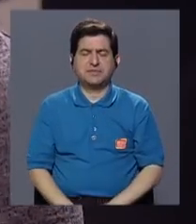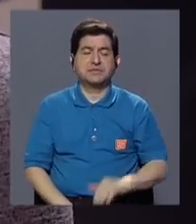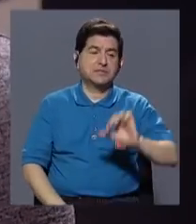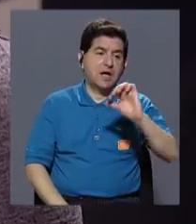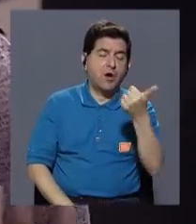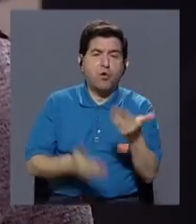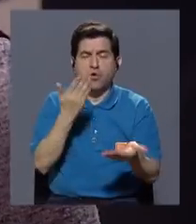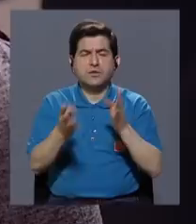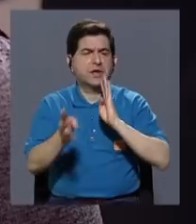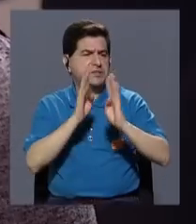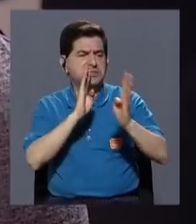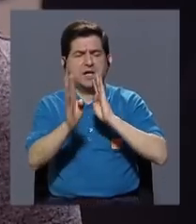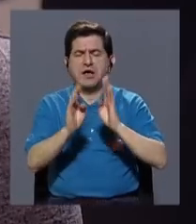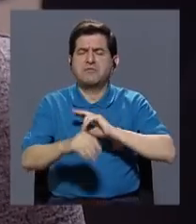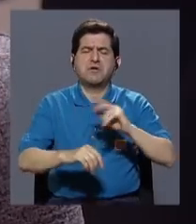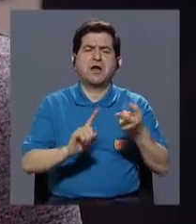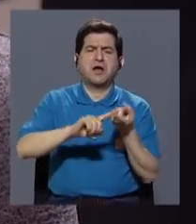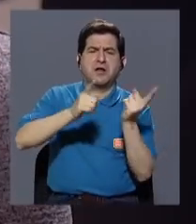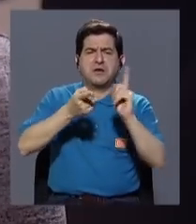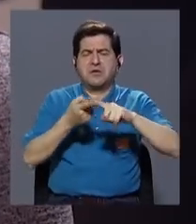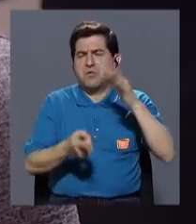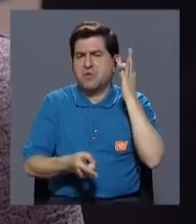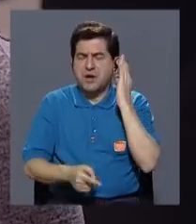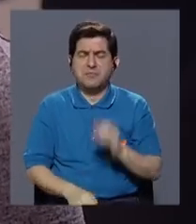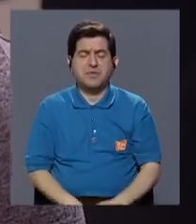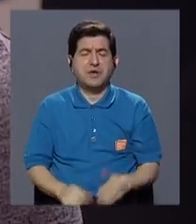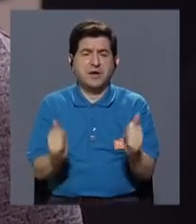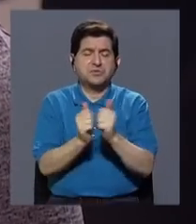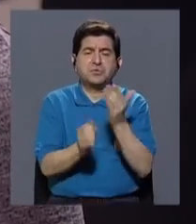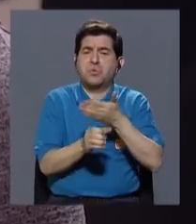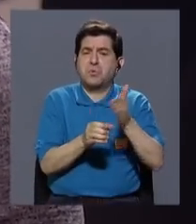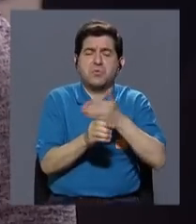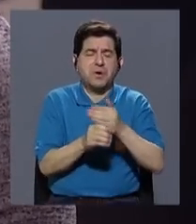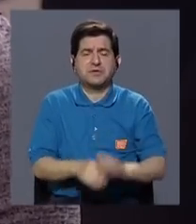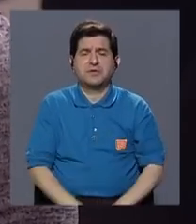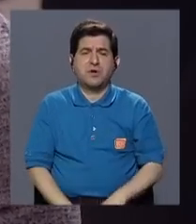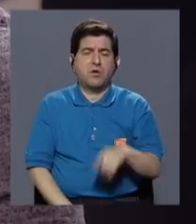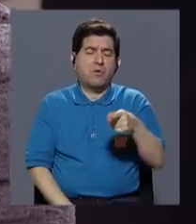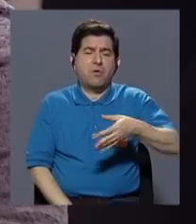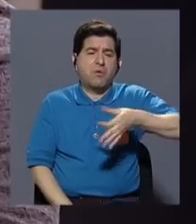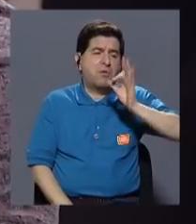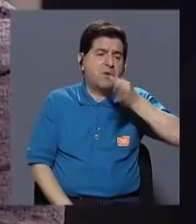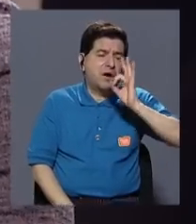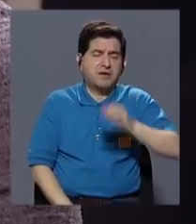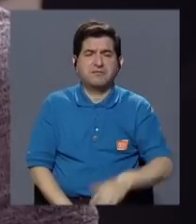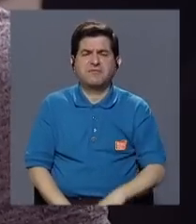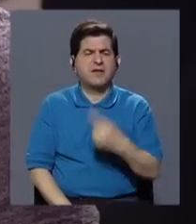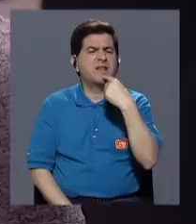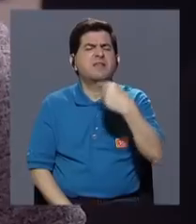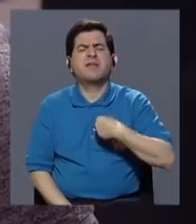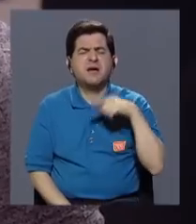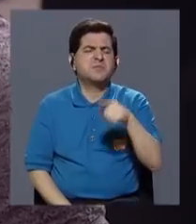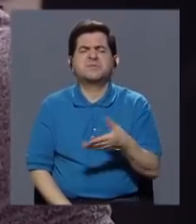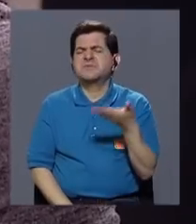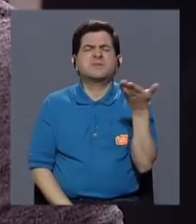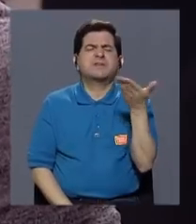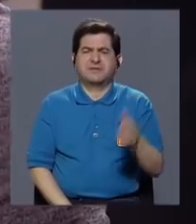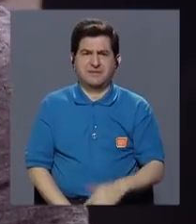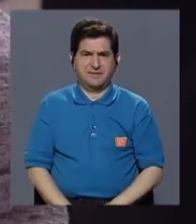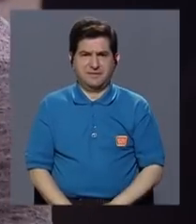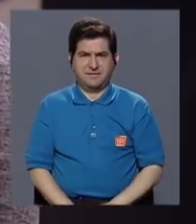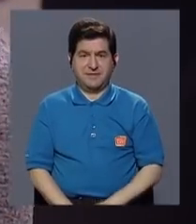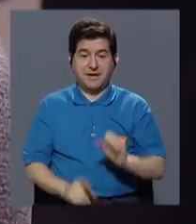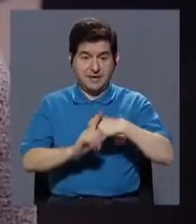demás y otras eran conversaciones con con amigas con una cerveza con café contame qué tal te fue